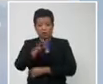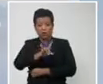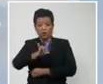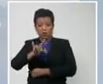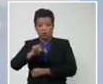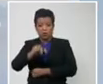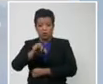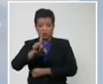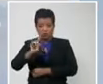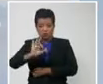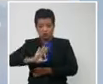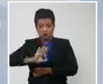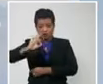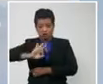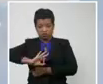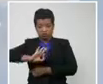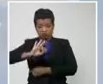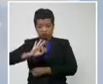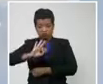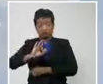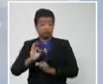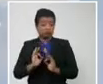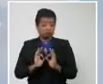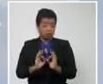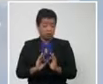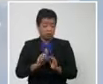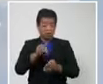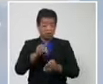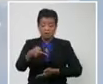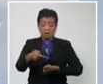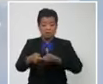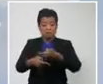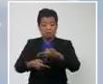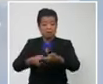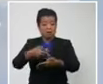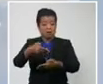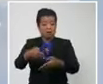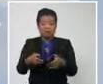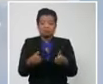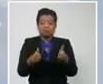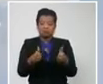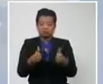99,1%, pues con una evolución clínica estable.